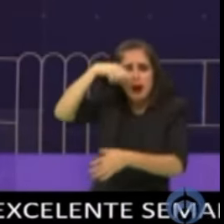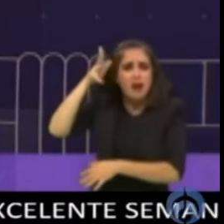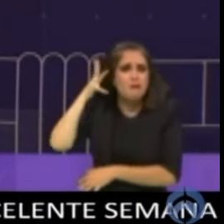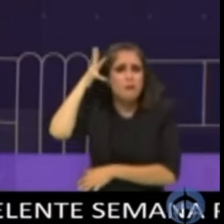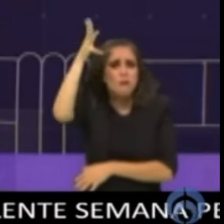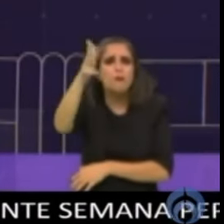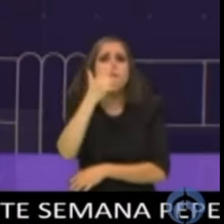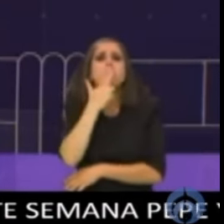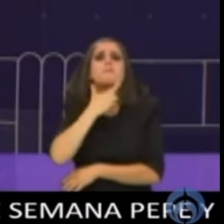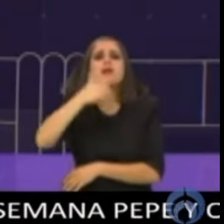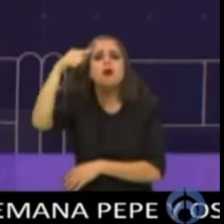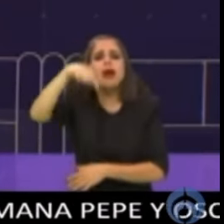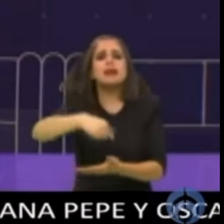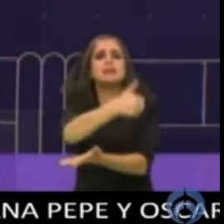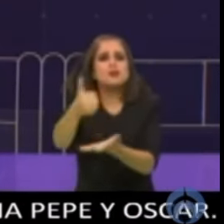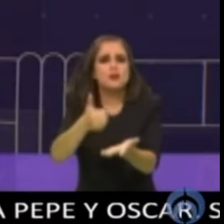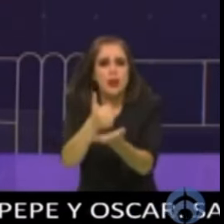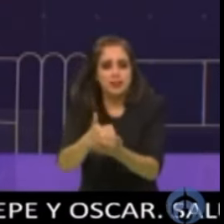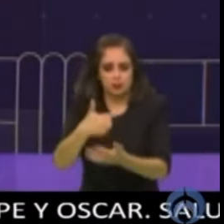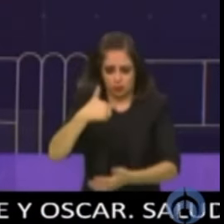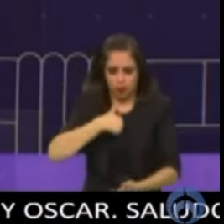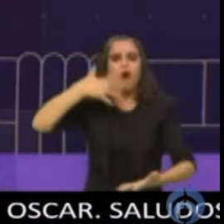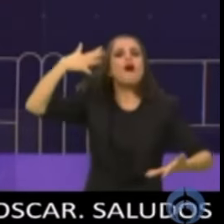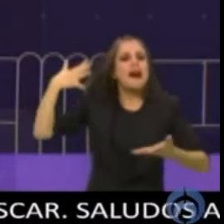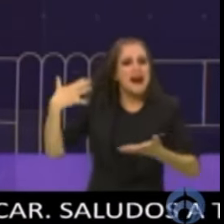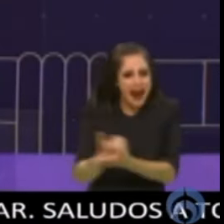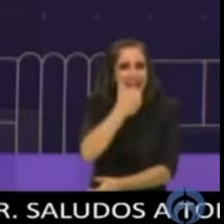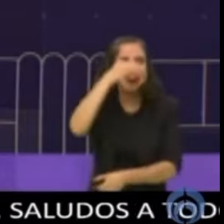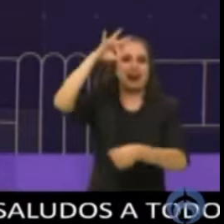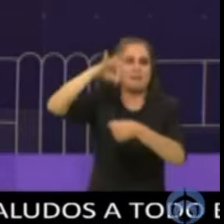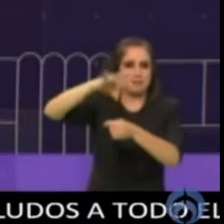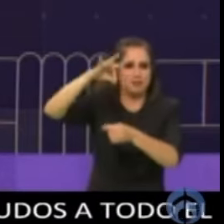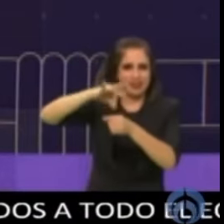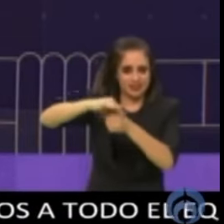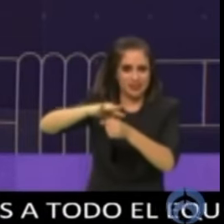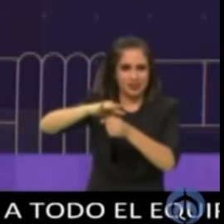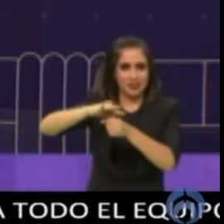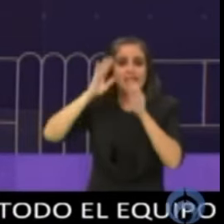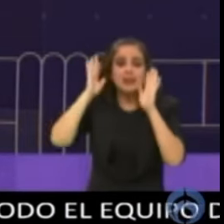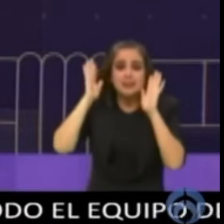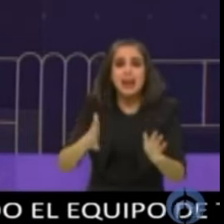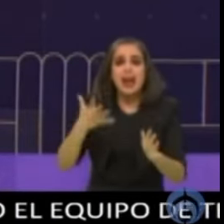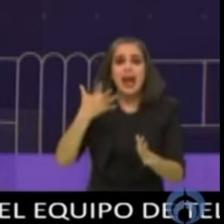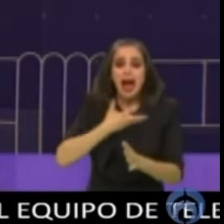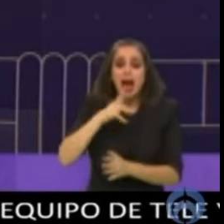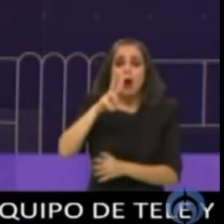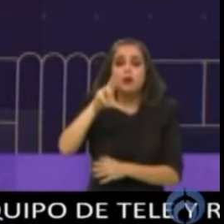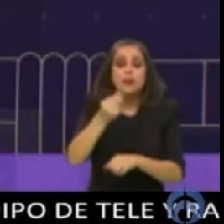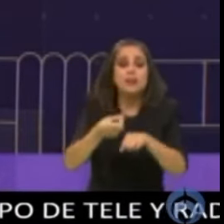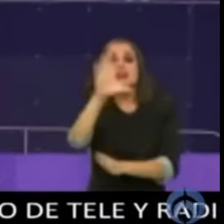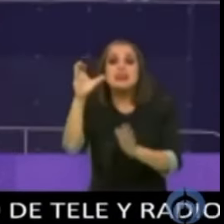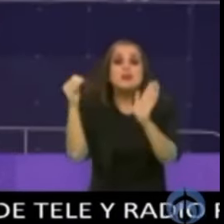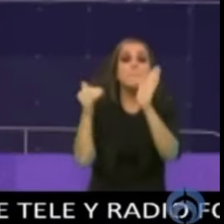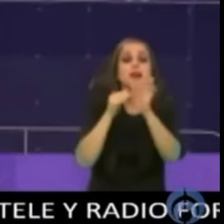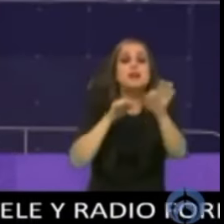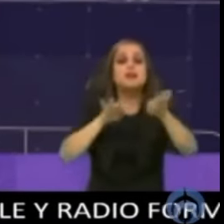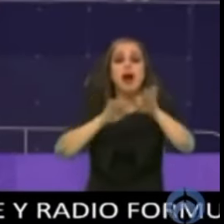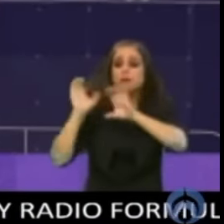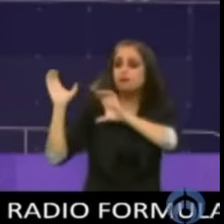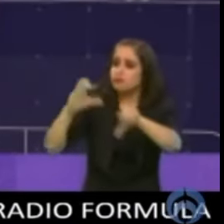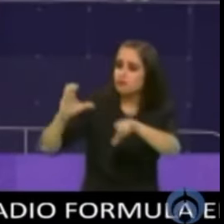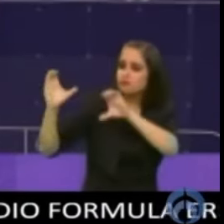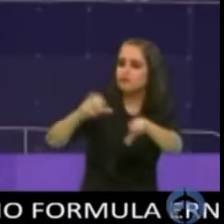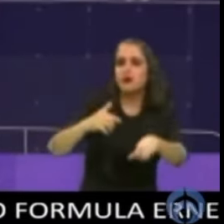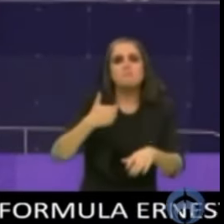el índice de trámites en el sector público. O sea, tiene una delegación